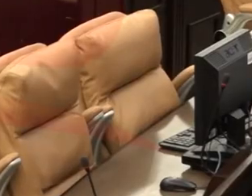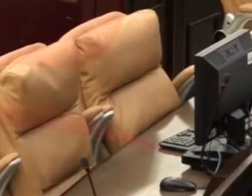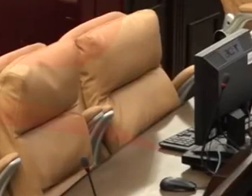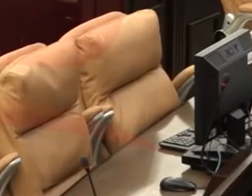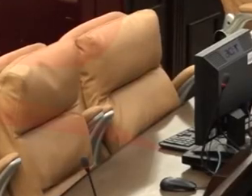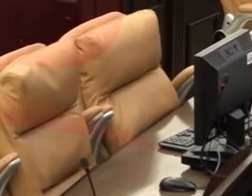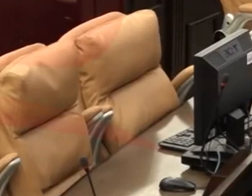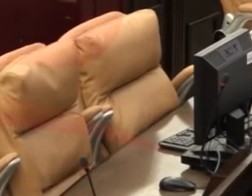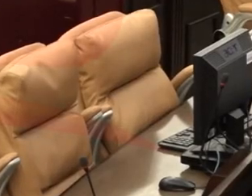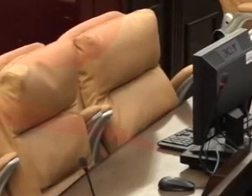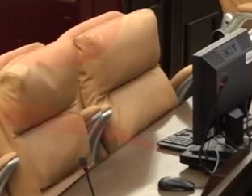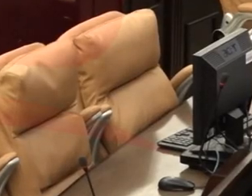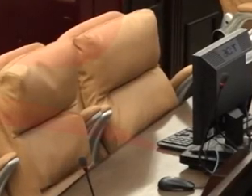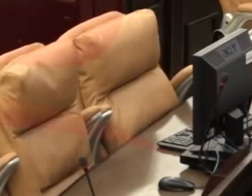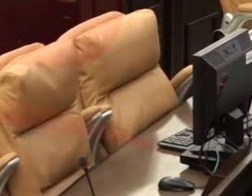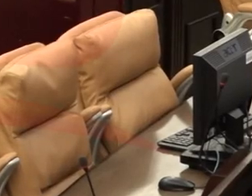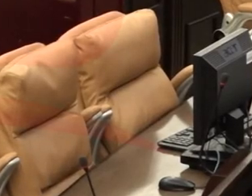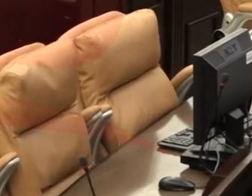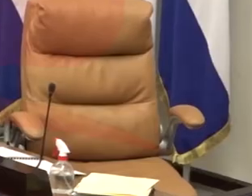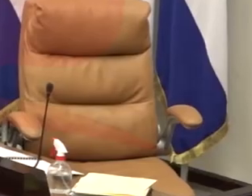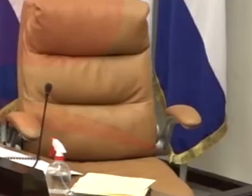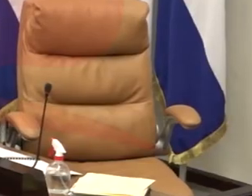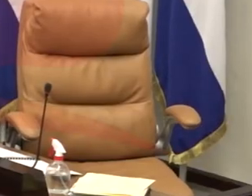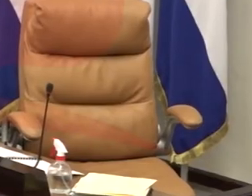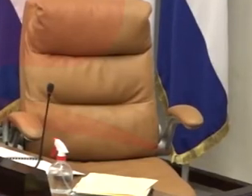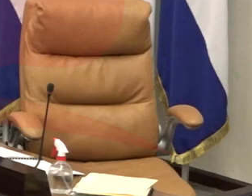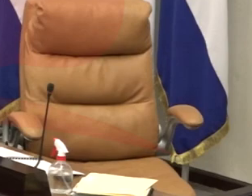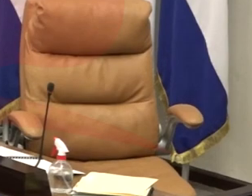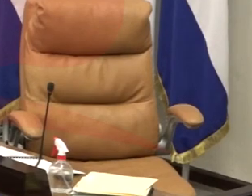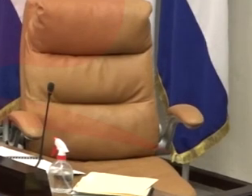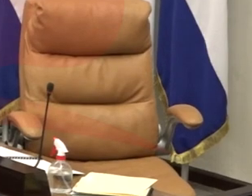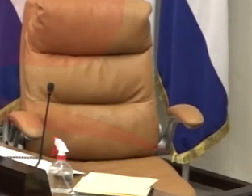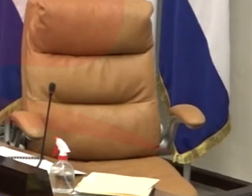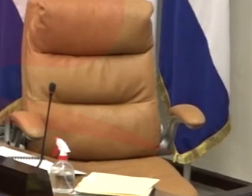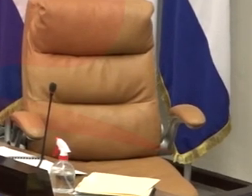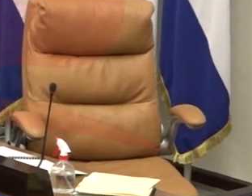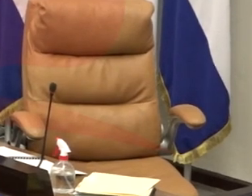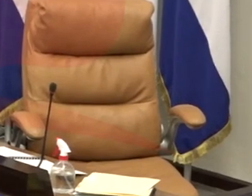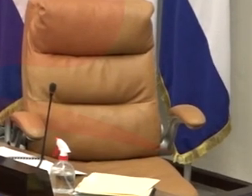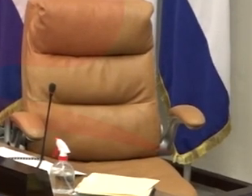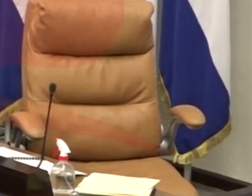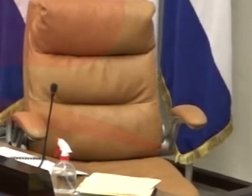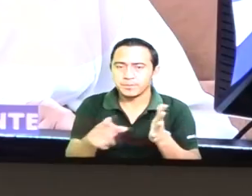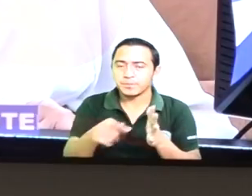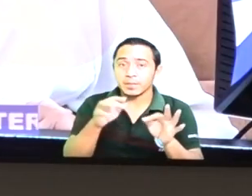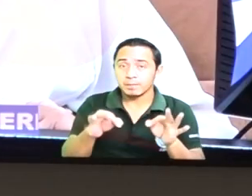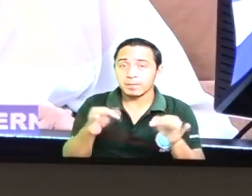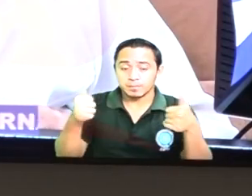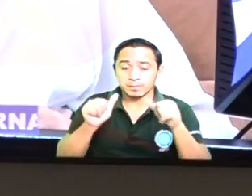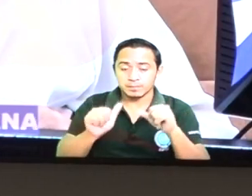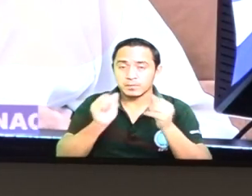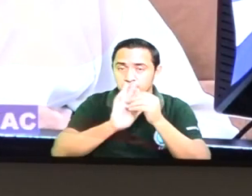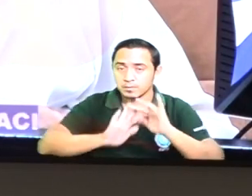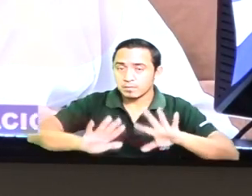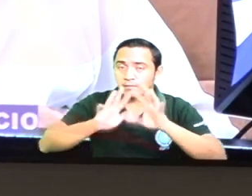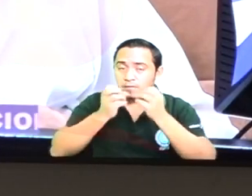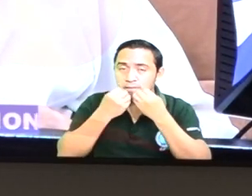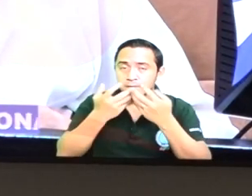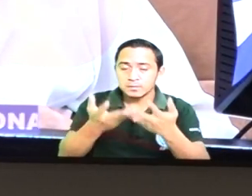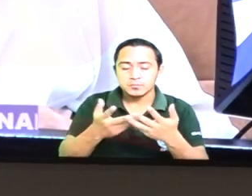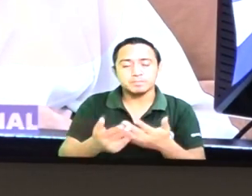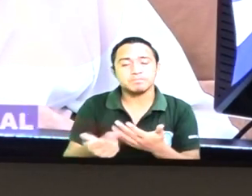4. La Policía Nacional señaló que este convenio establece el intercambio de información